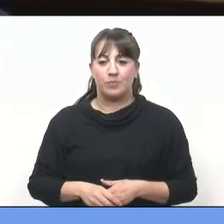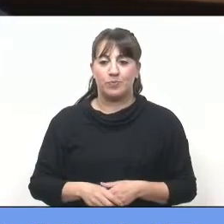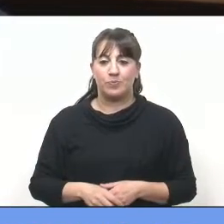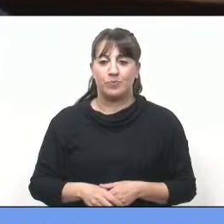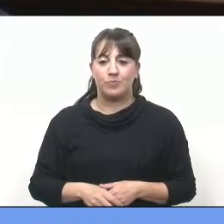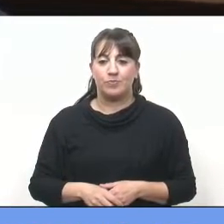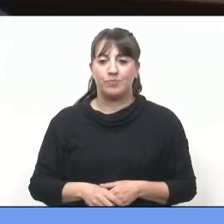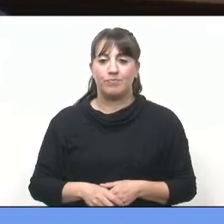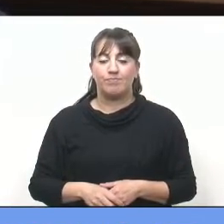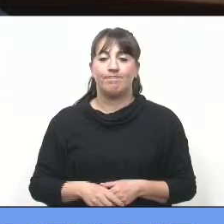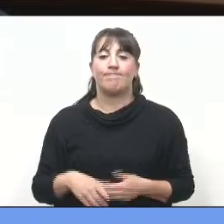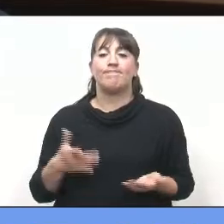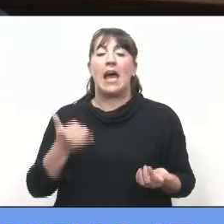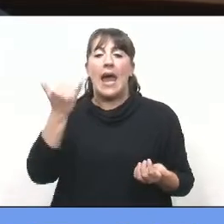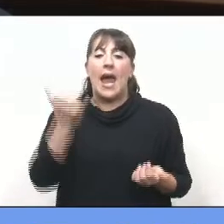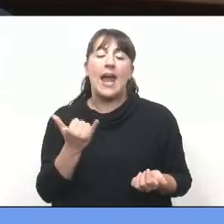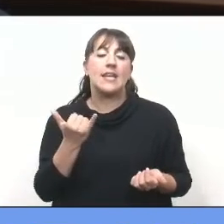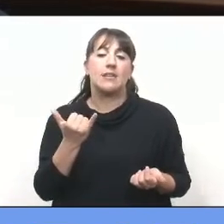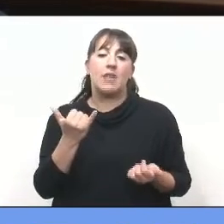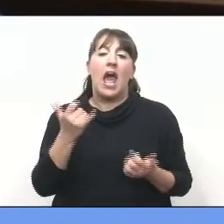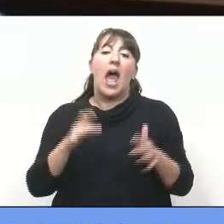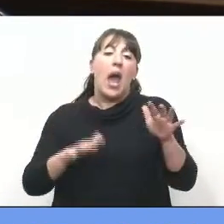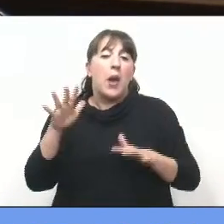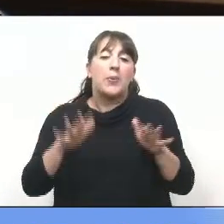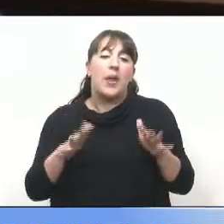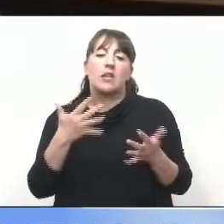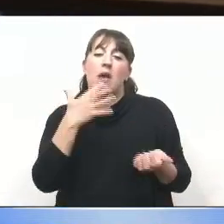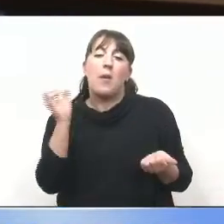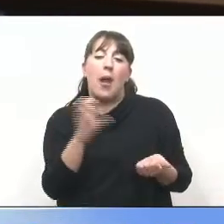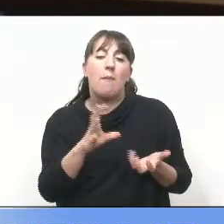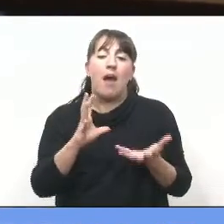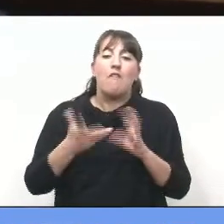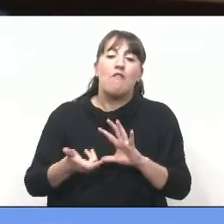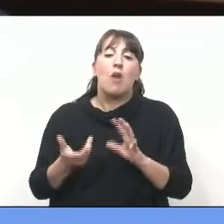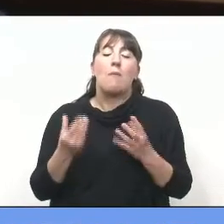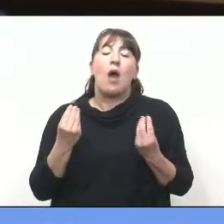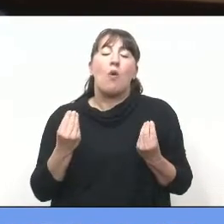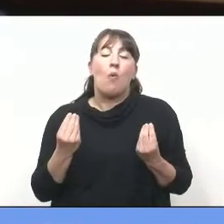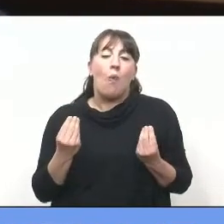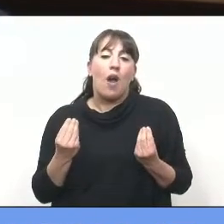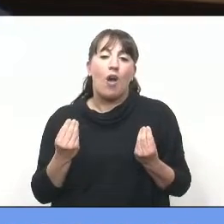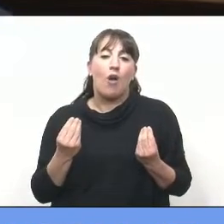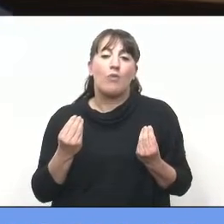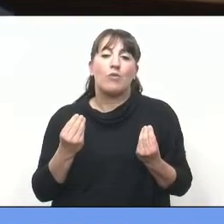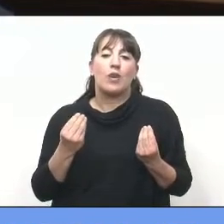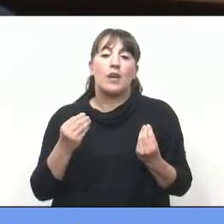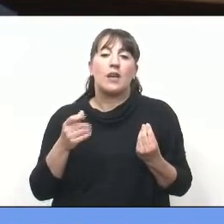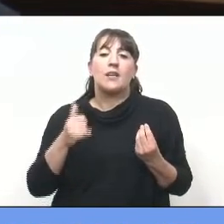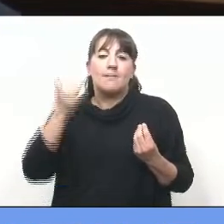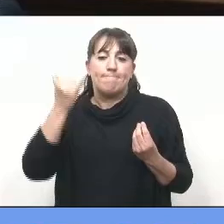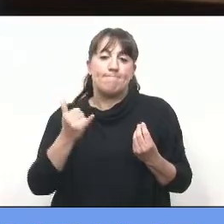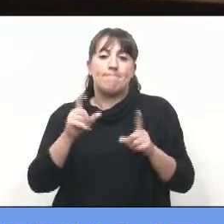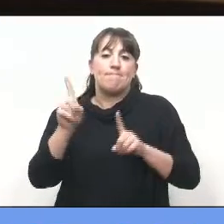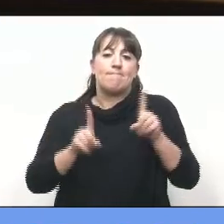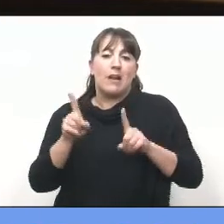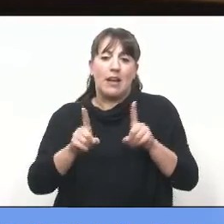las descalificaciones que a veces se dan cuando se profundizan los antagonismos en la